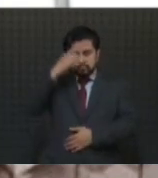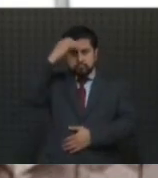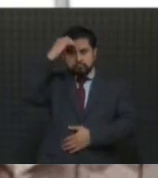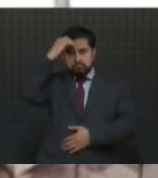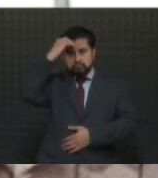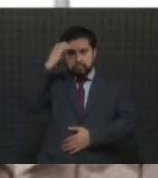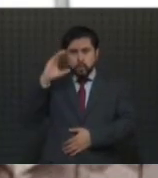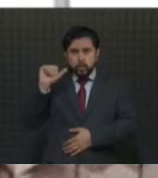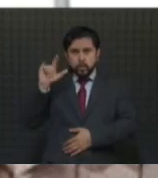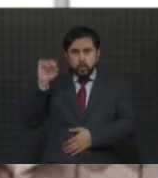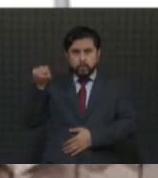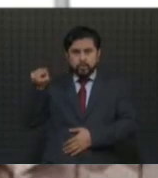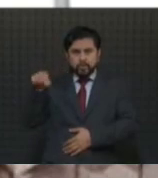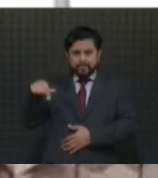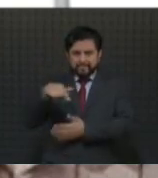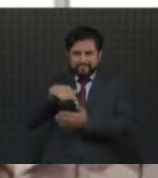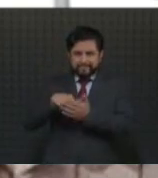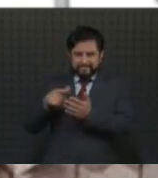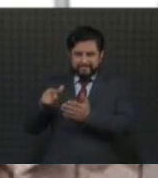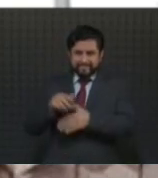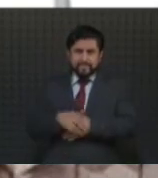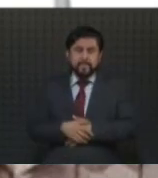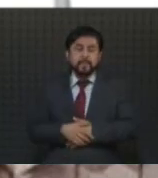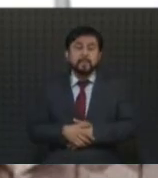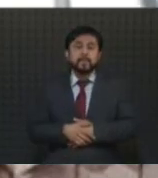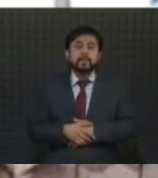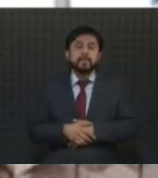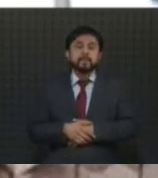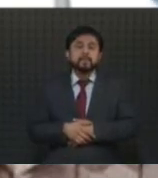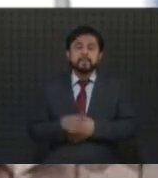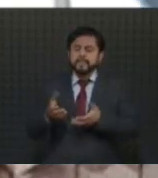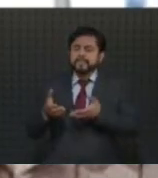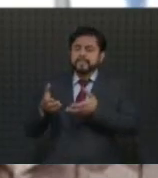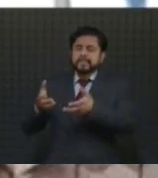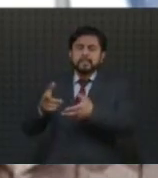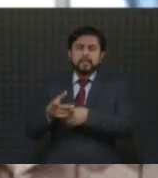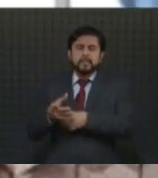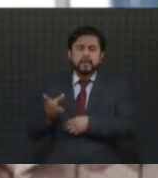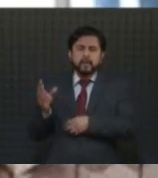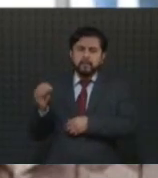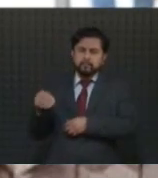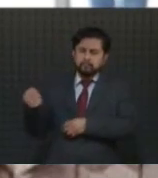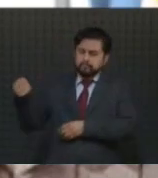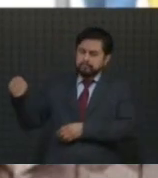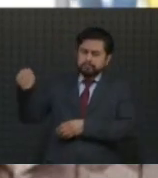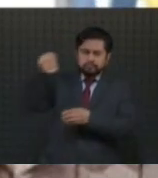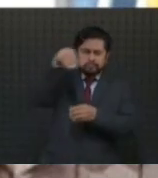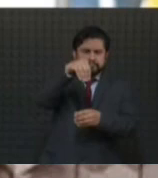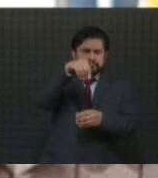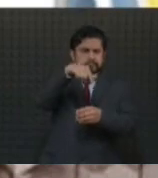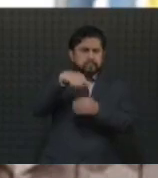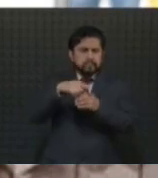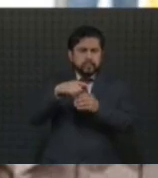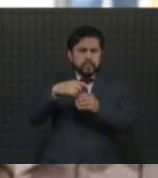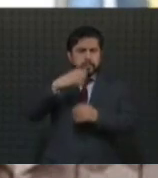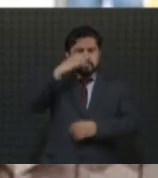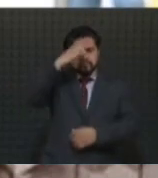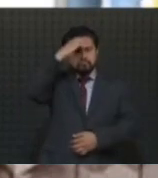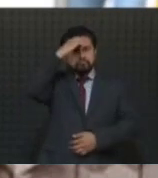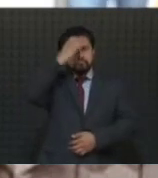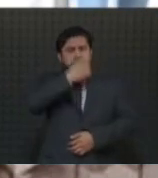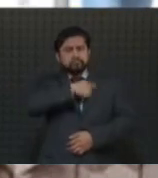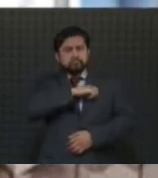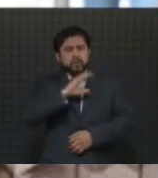pusiéramos a Colón en un reconocimiento como un gran personaje internacional